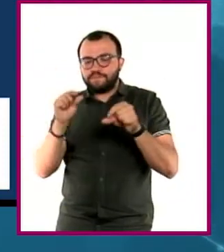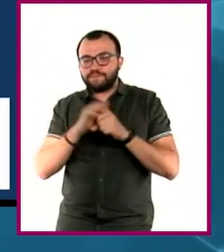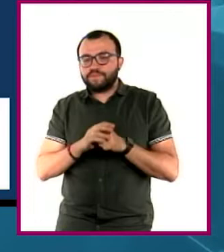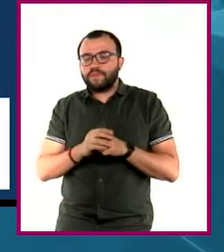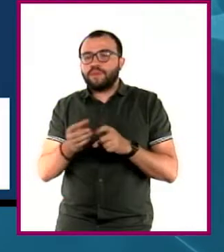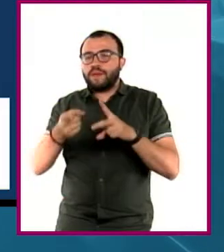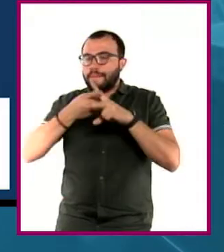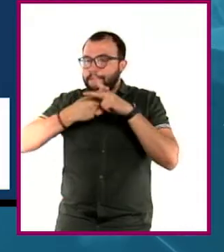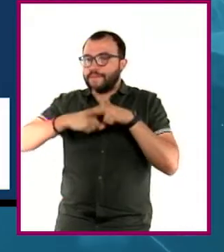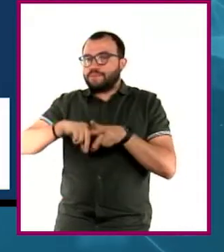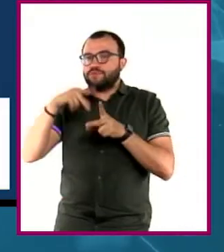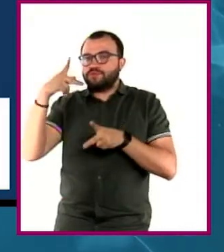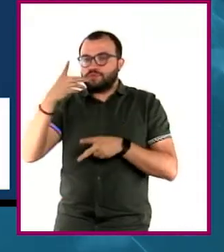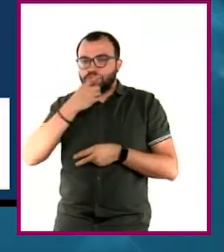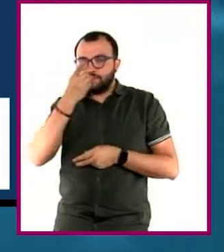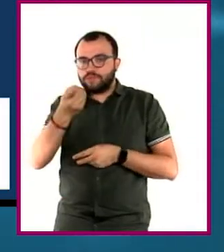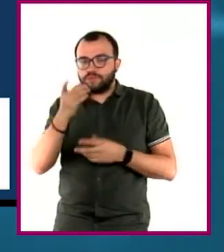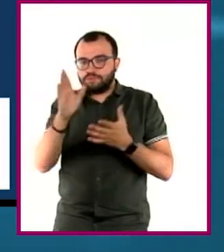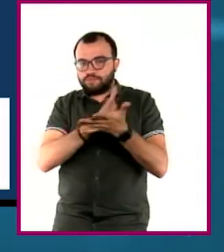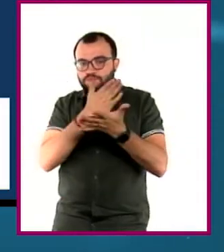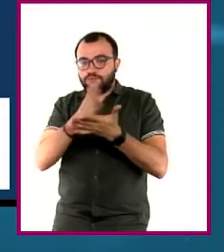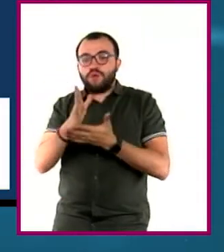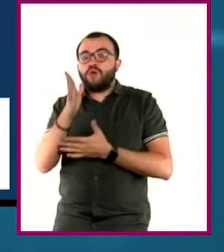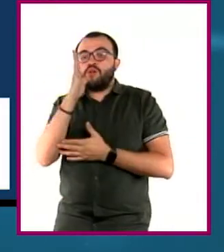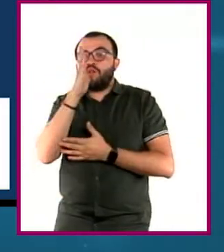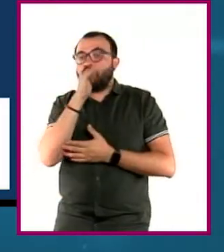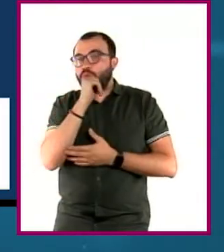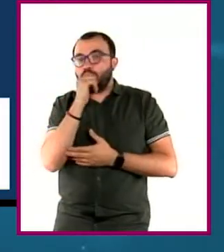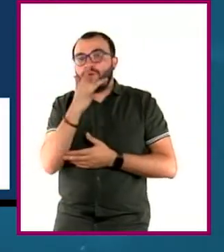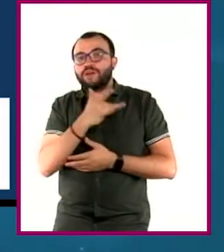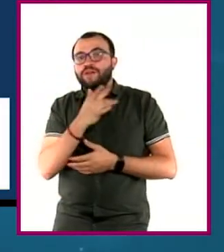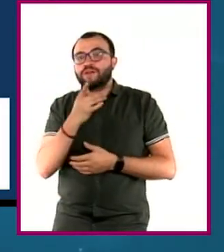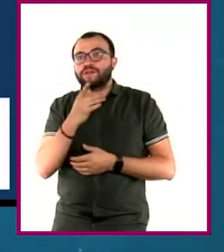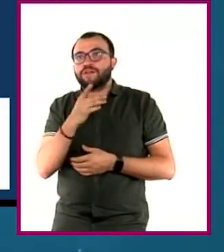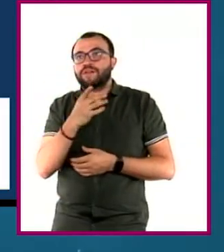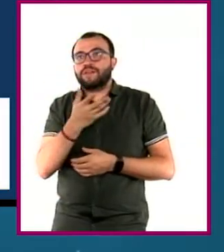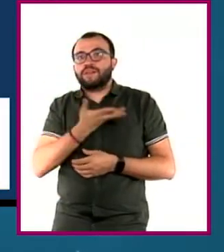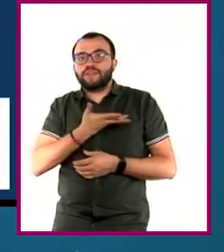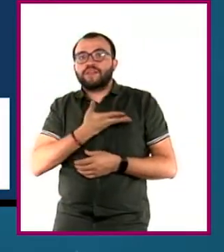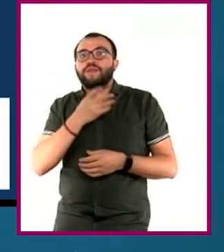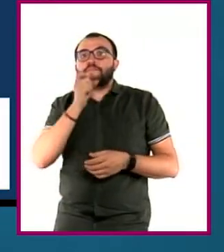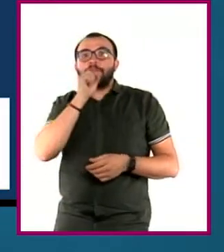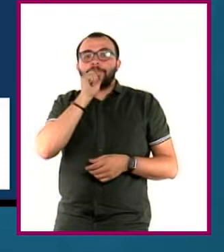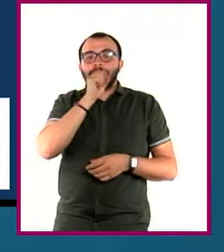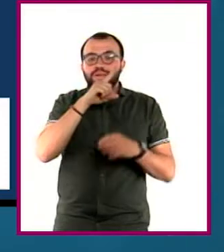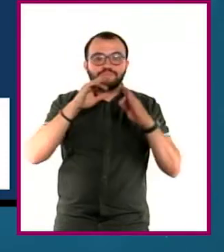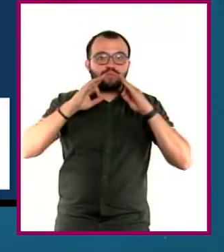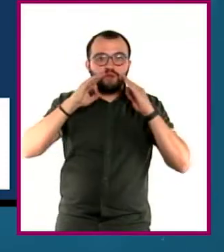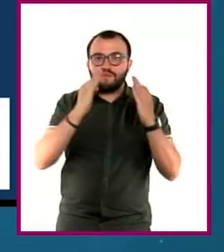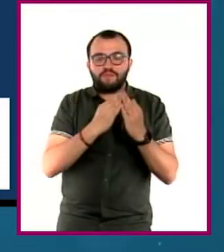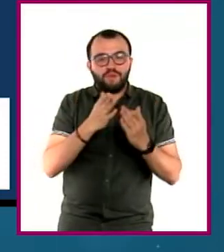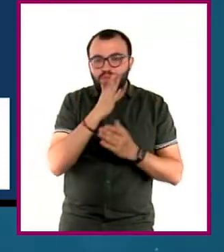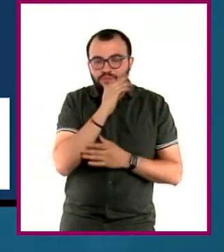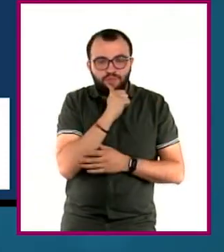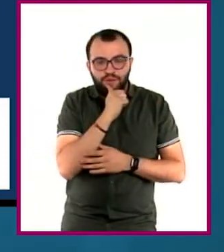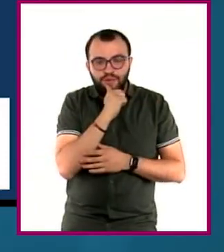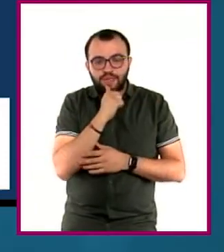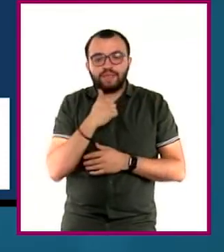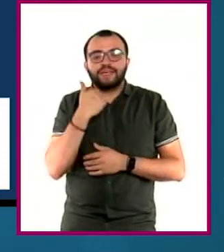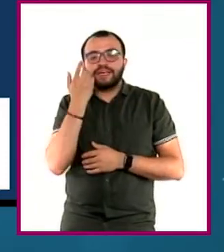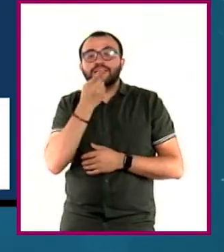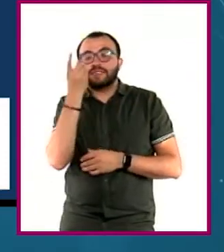principio de exclusión de Pauli nos dice que 2 electrones no pueden tener la misma configuración. Es decir, que la